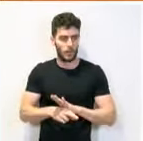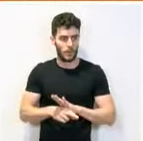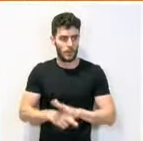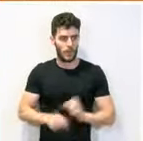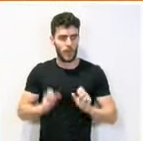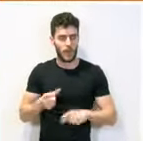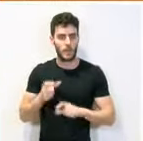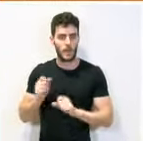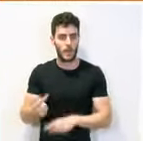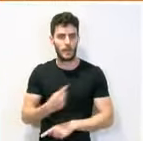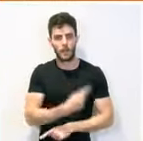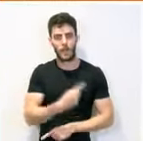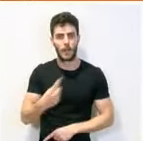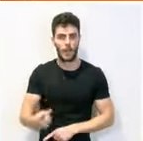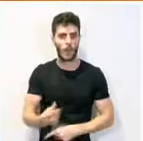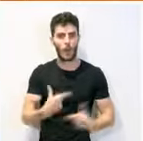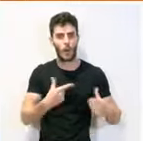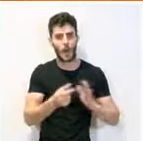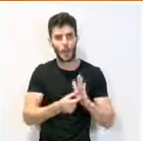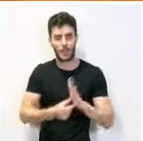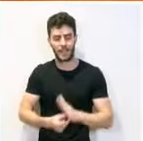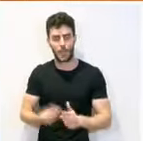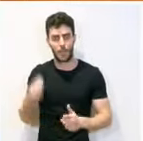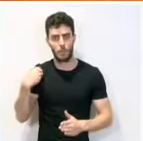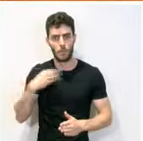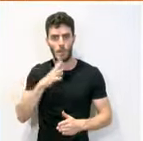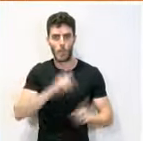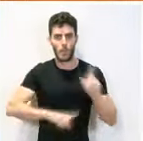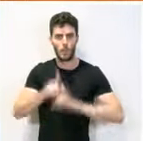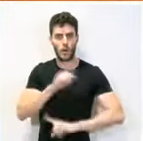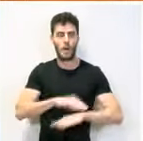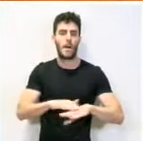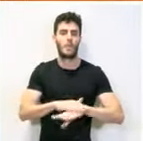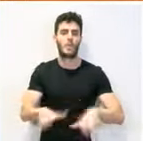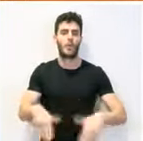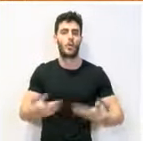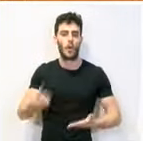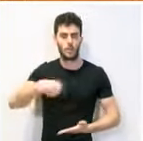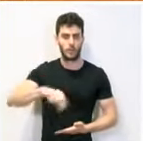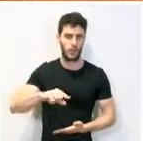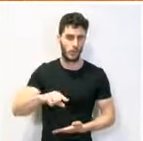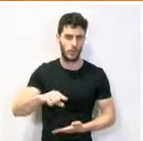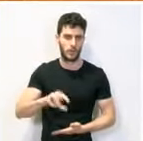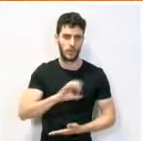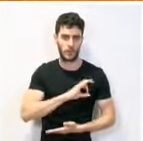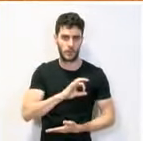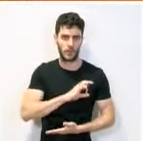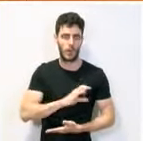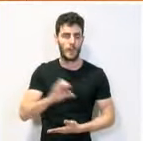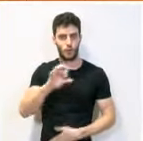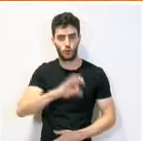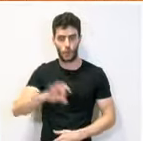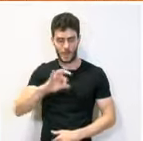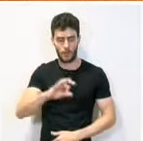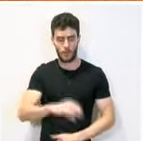en cada uno de esos apartados. Porque el problema de fondo es que ustedes, señora Somalo,